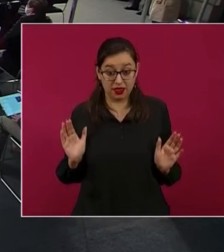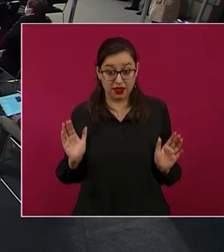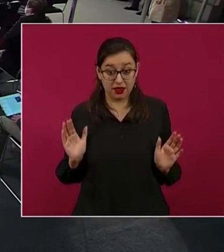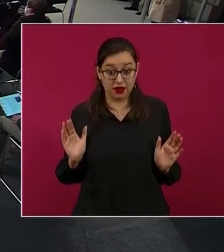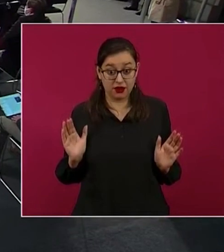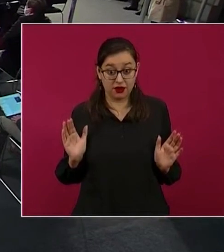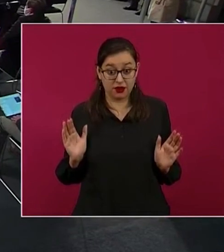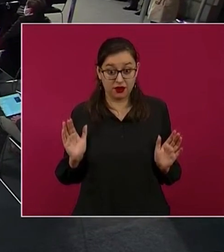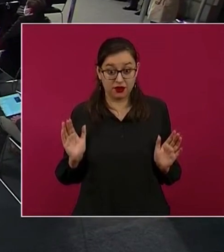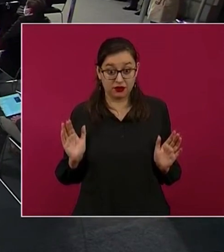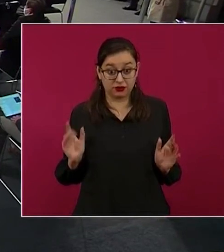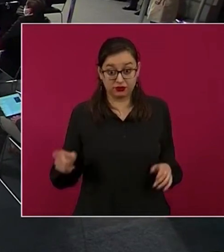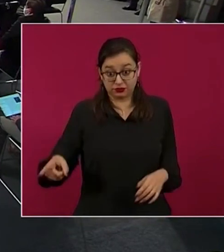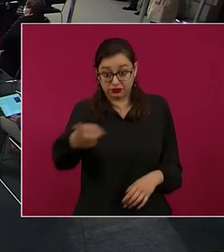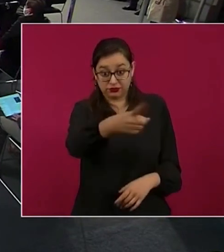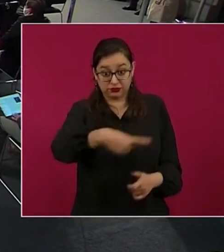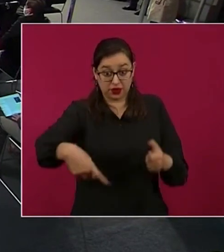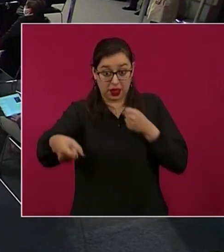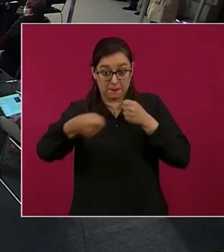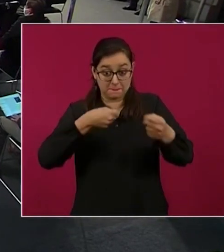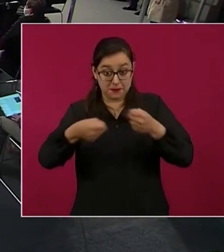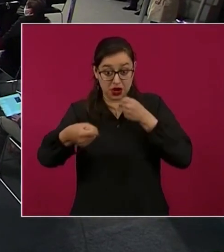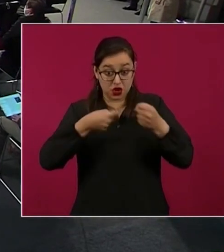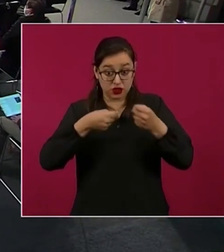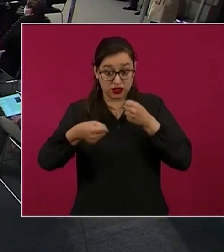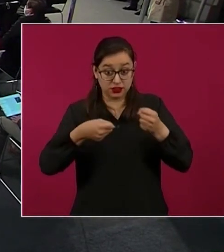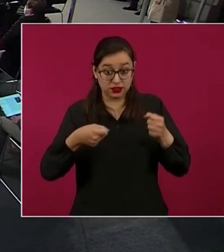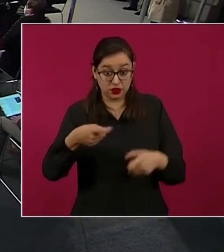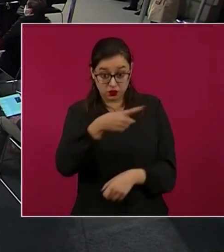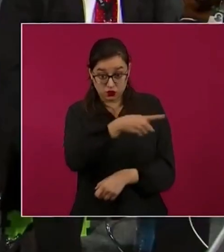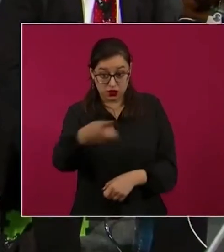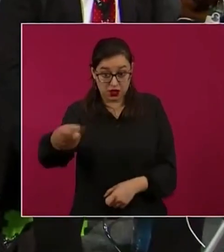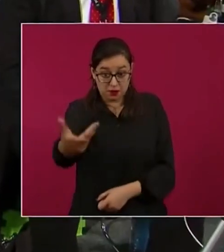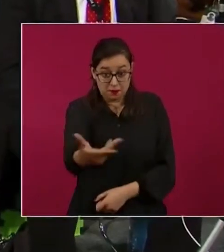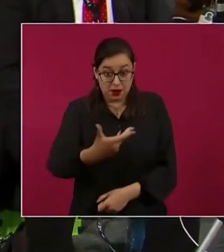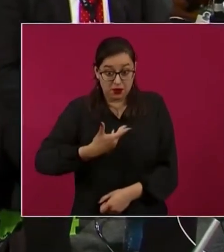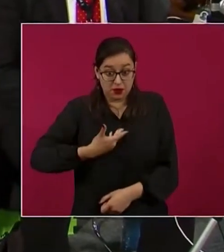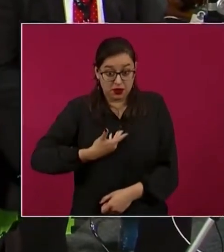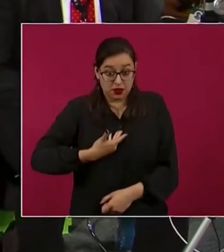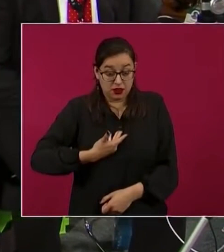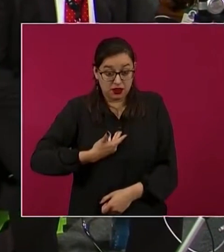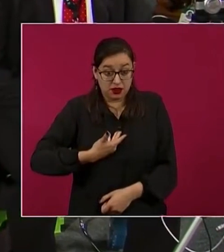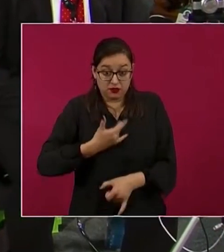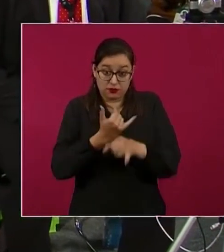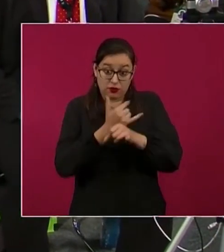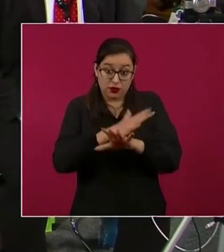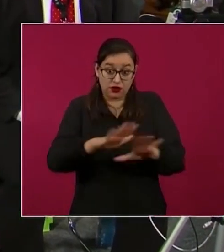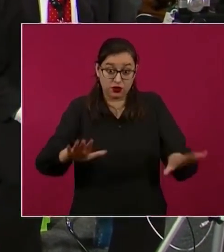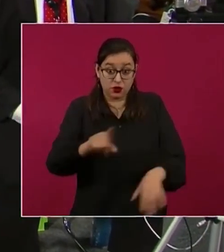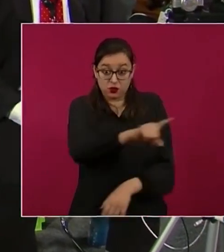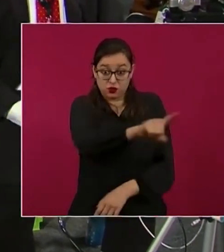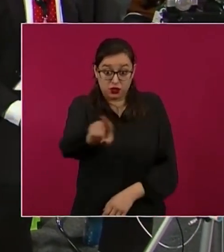Son periodistas, solicitan información